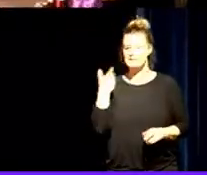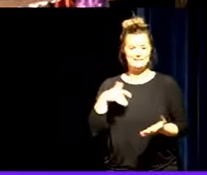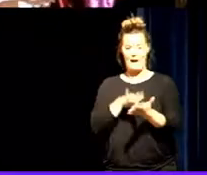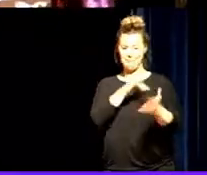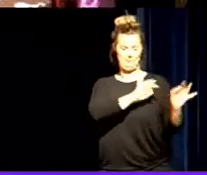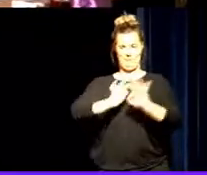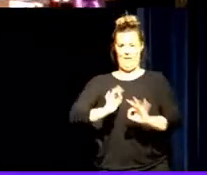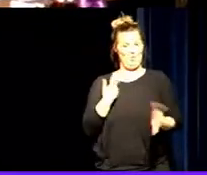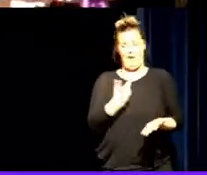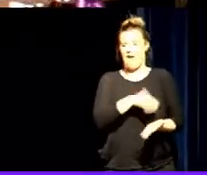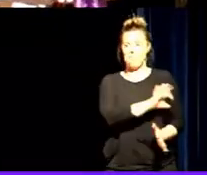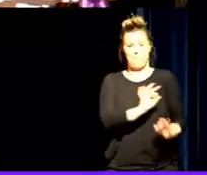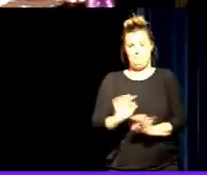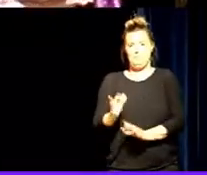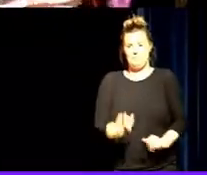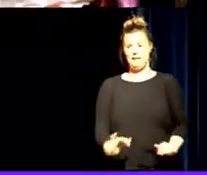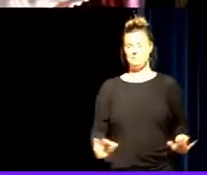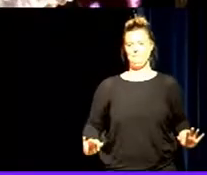¿no? O sea,